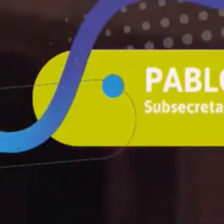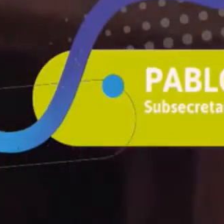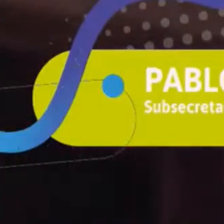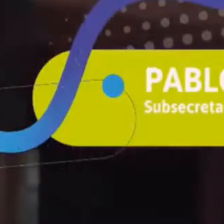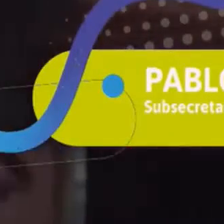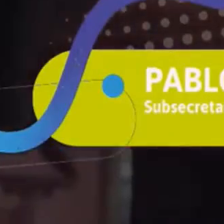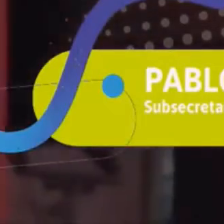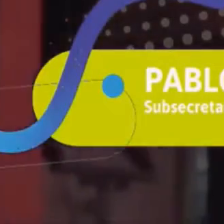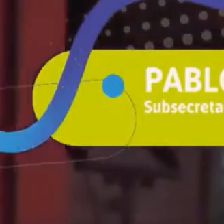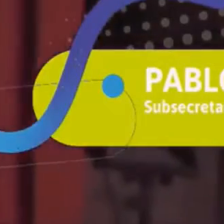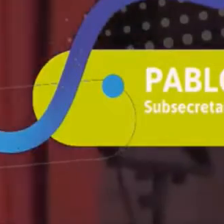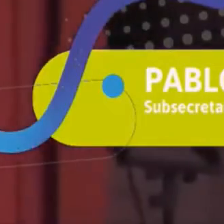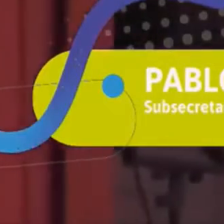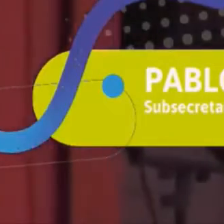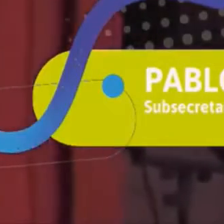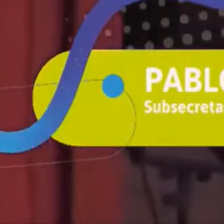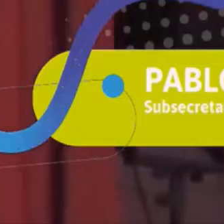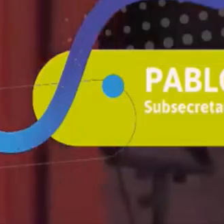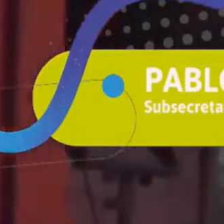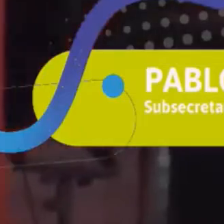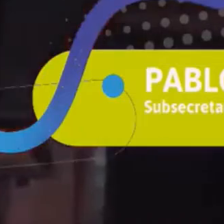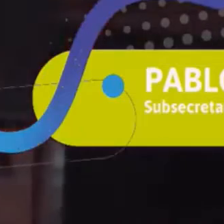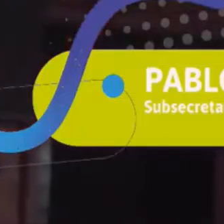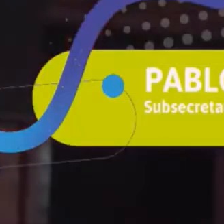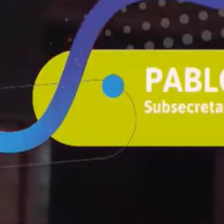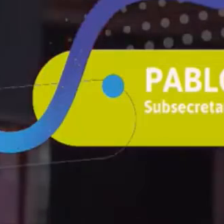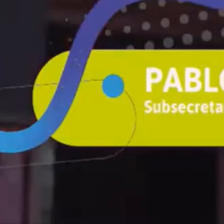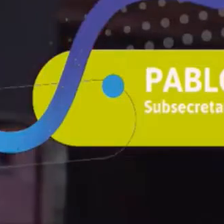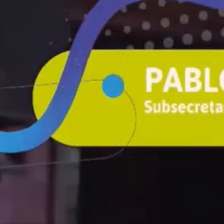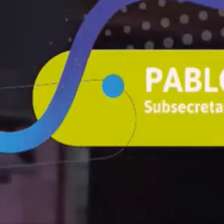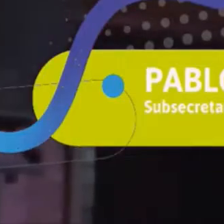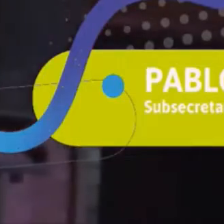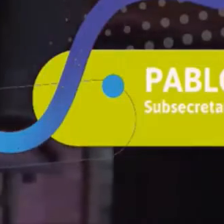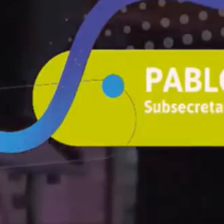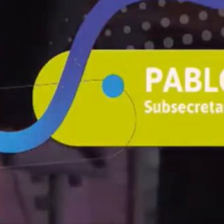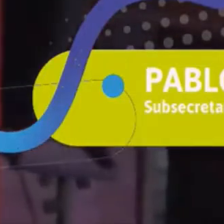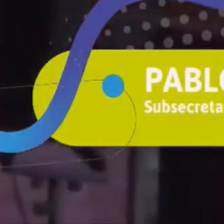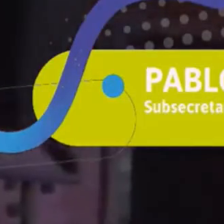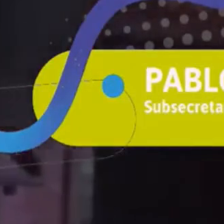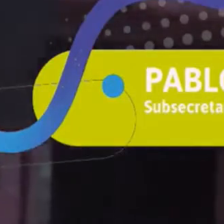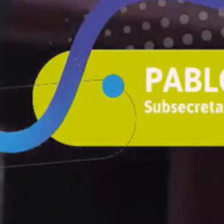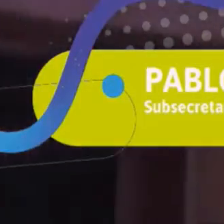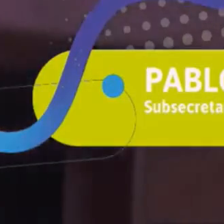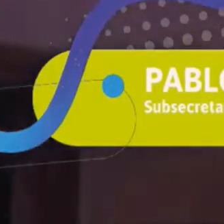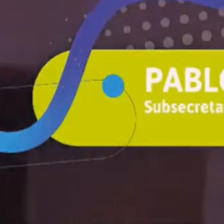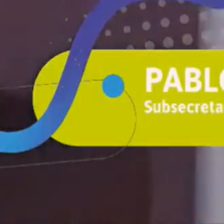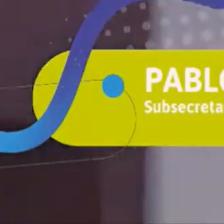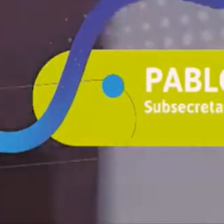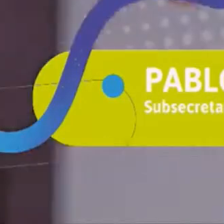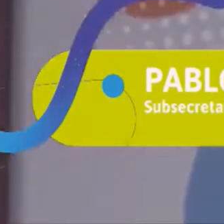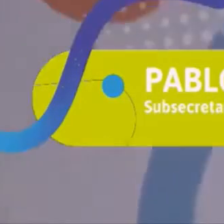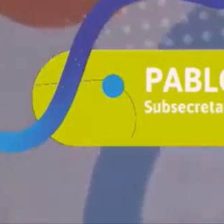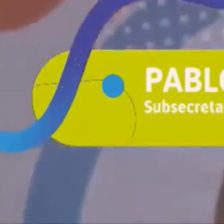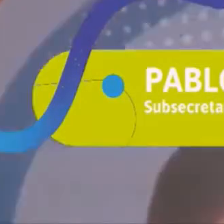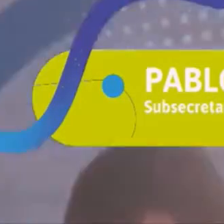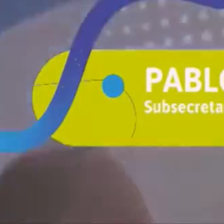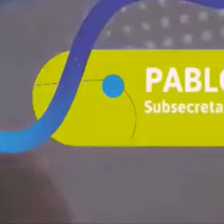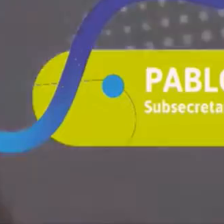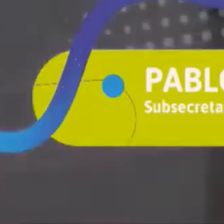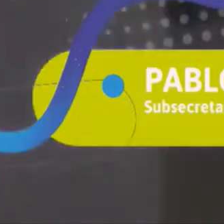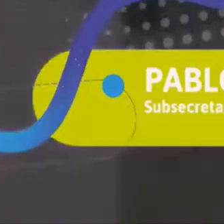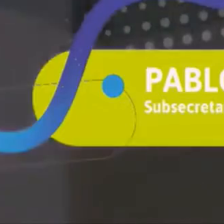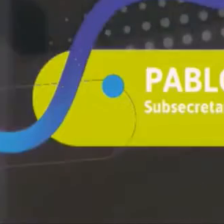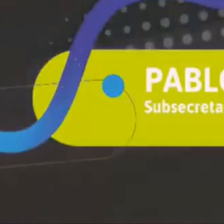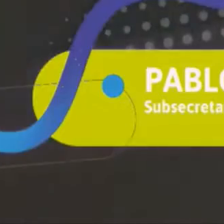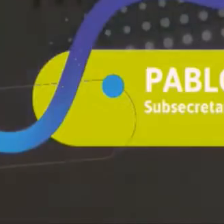de unos ejes, 5 ejes concretamente, que tienen que ver el trabajo organizado, planificado de la